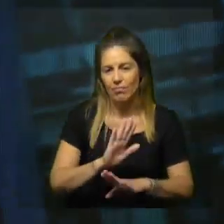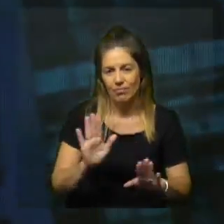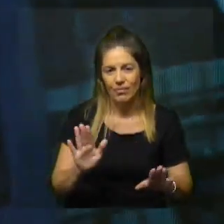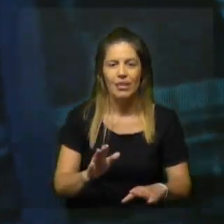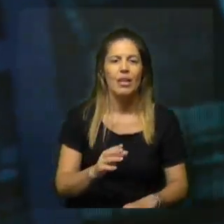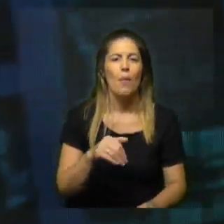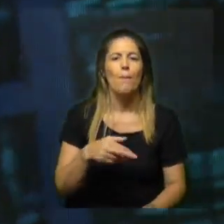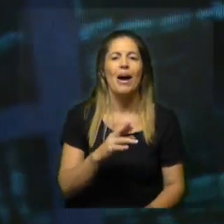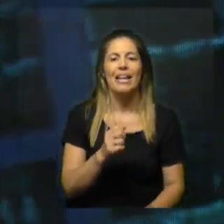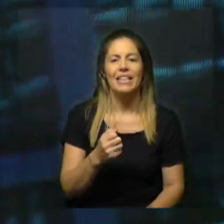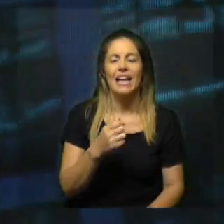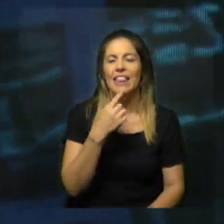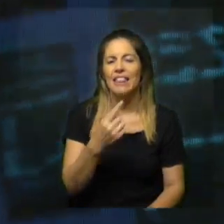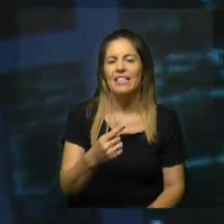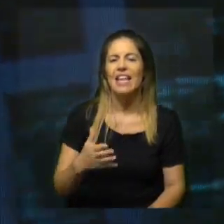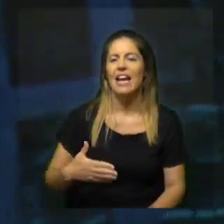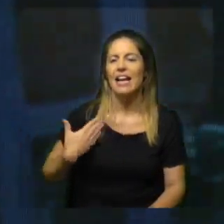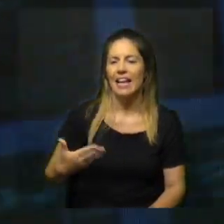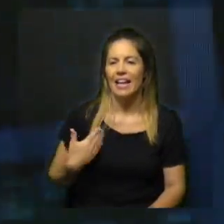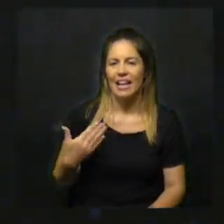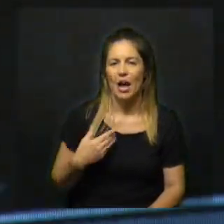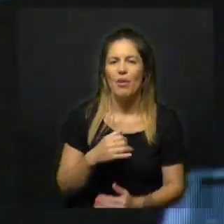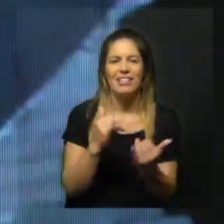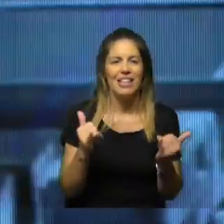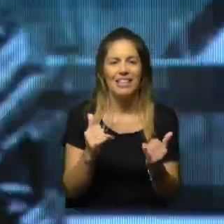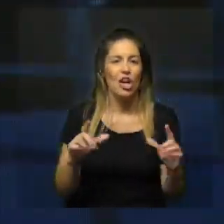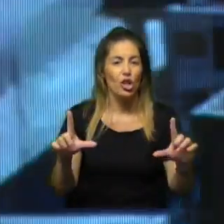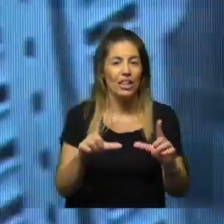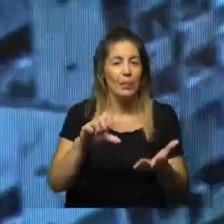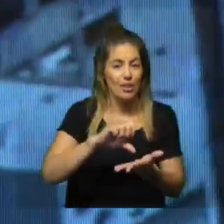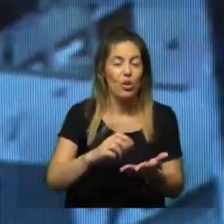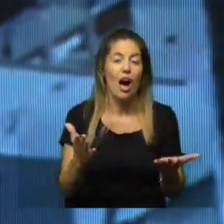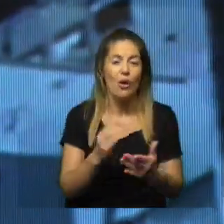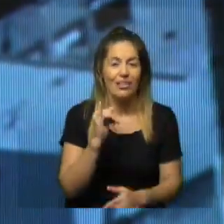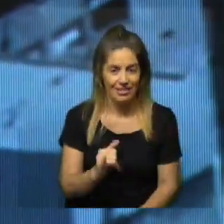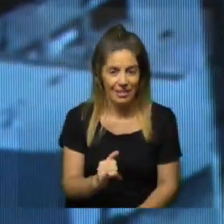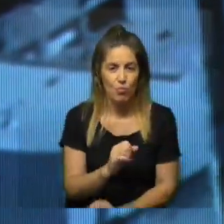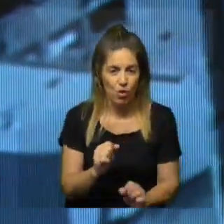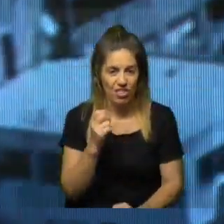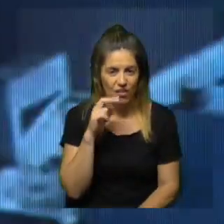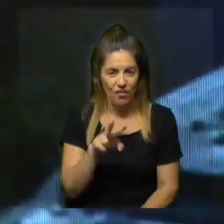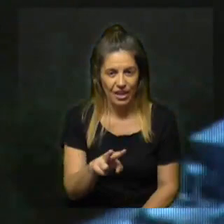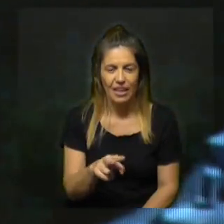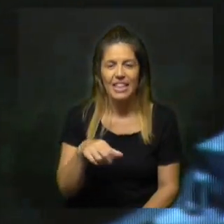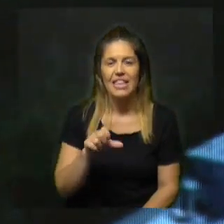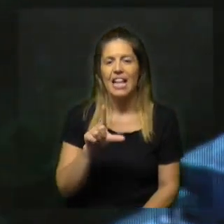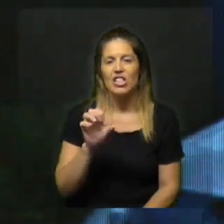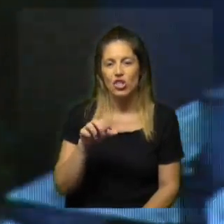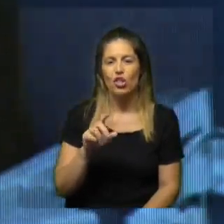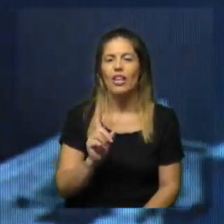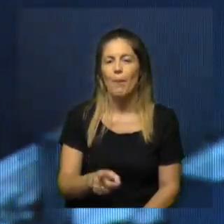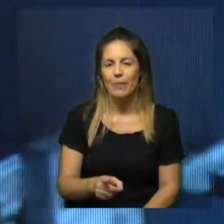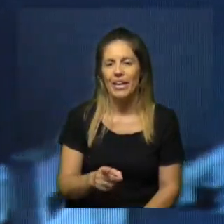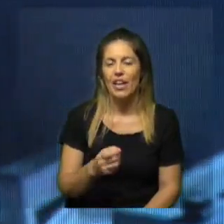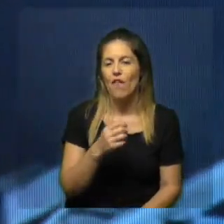Rosario dice que tuvo que hacer el reclamo, hacía días que no tenía TV Ciudad y ahora sí lo tiene, por suerte. Nelson, que también, bueno, nos